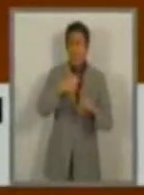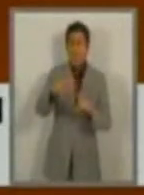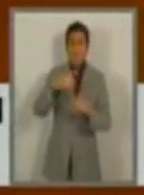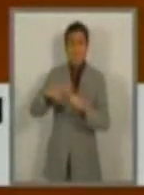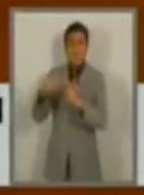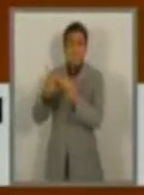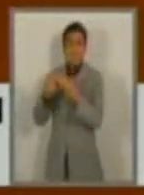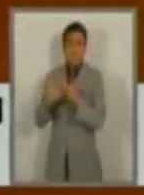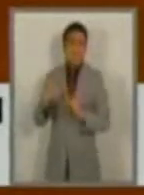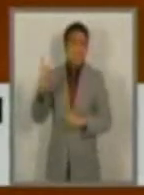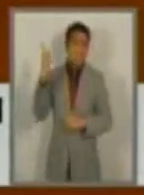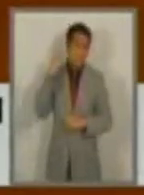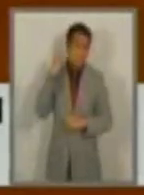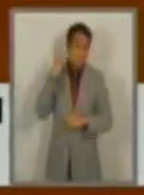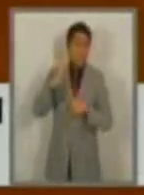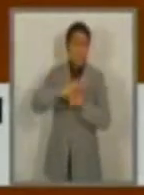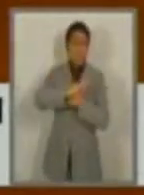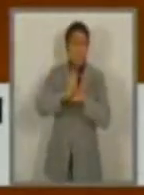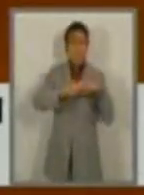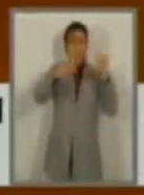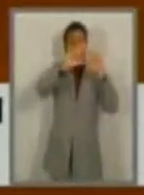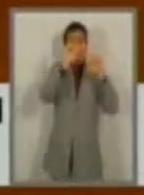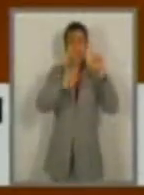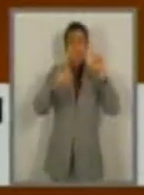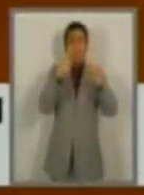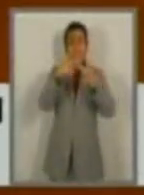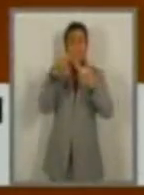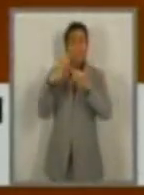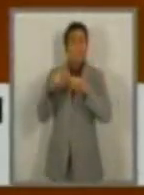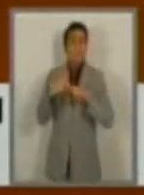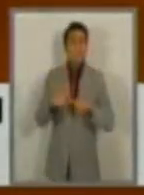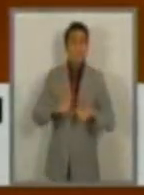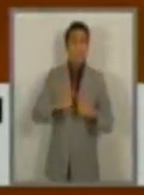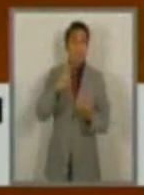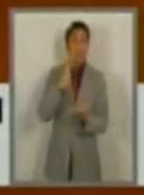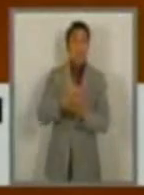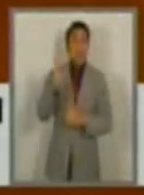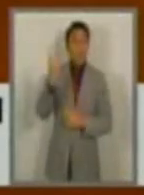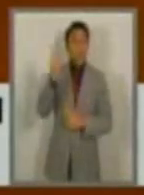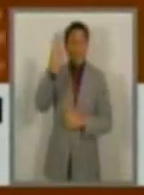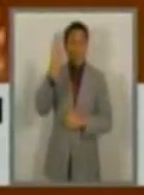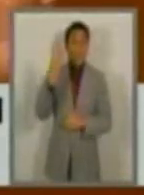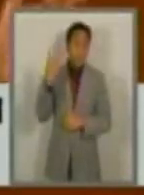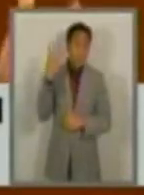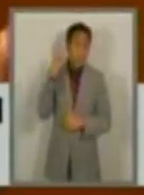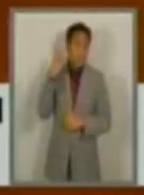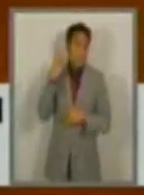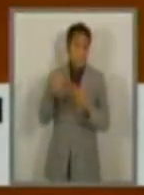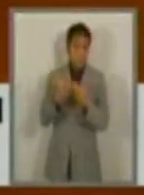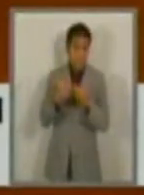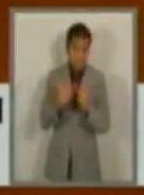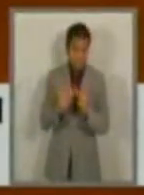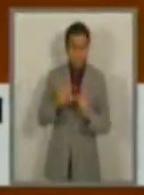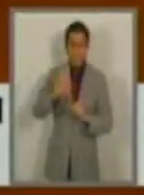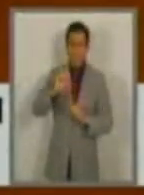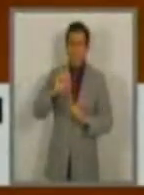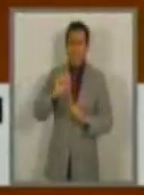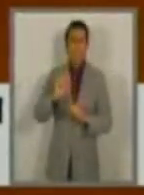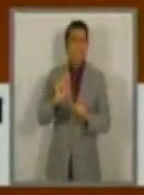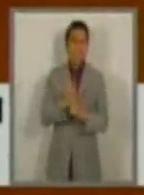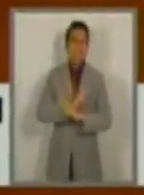políticas en el país. Y como ya se dijo aquí, no solamente lo hace un partido político, sino lo hacen el resto.